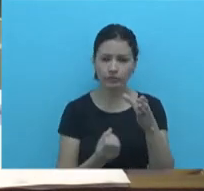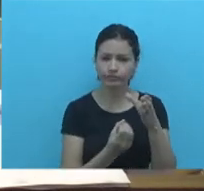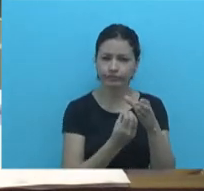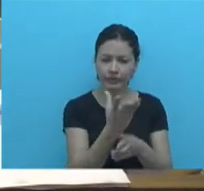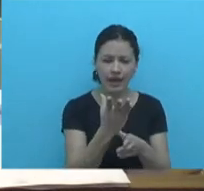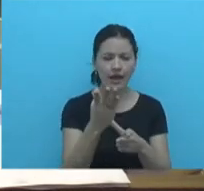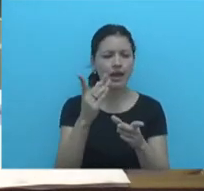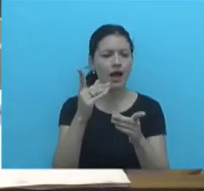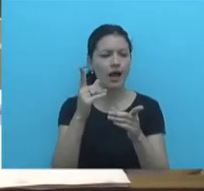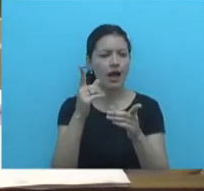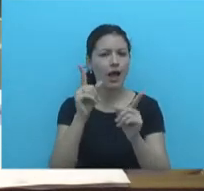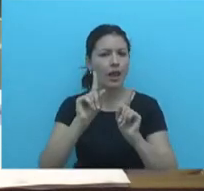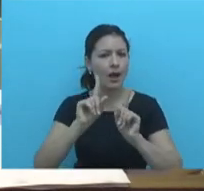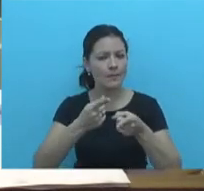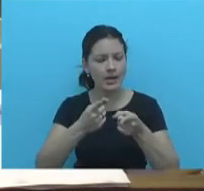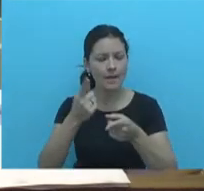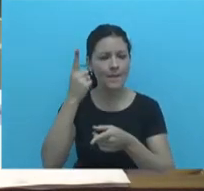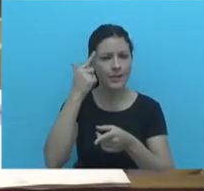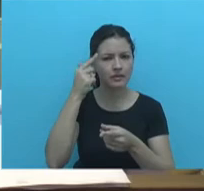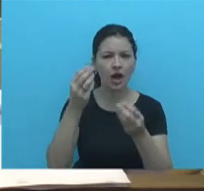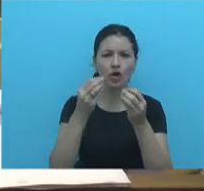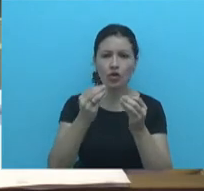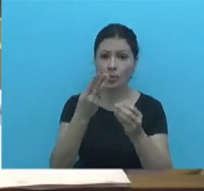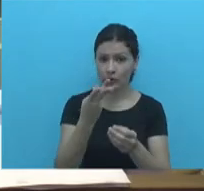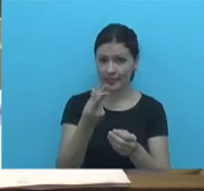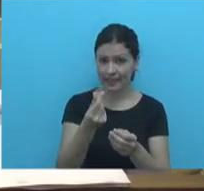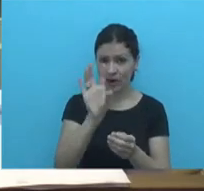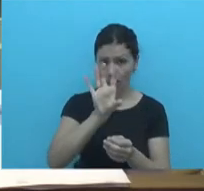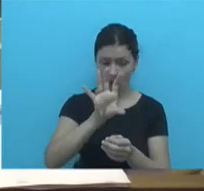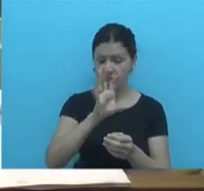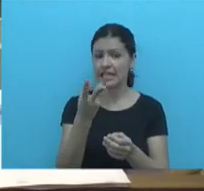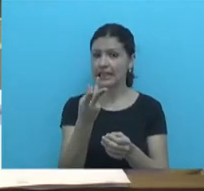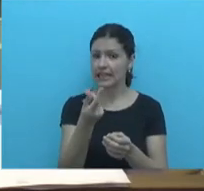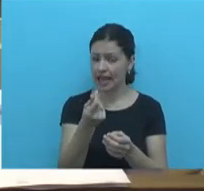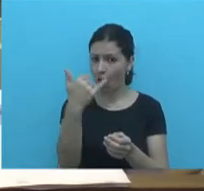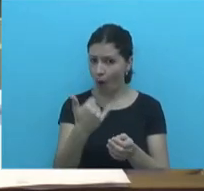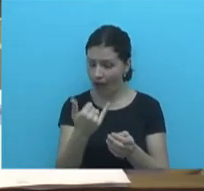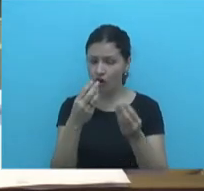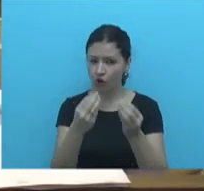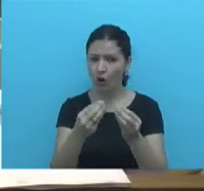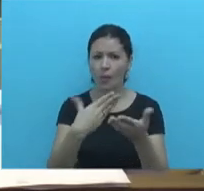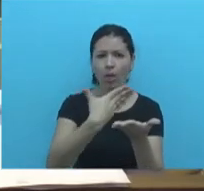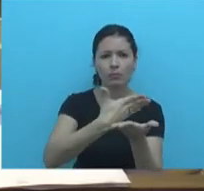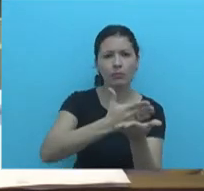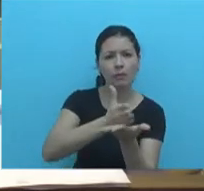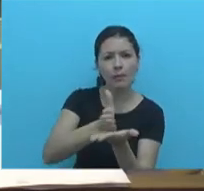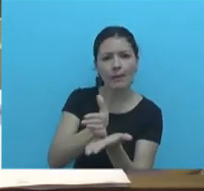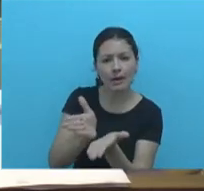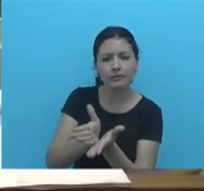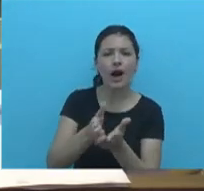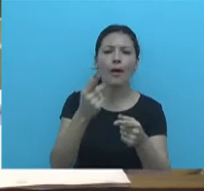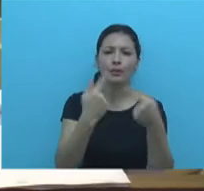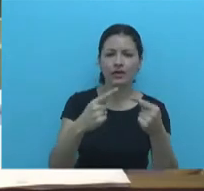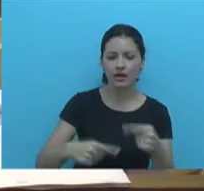se van a gastar los recursos. Esa es la posibilidad, ya en sus orígenes nace para eso, también para controlar y